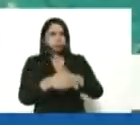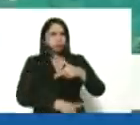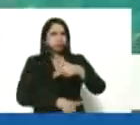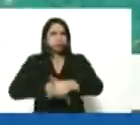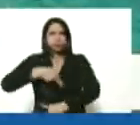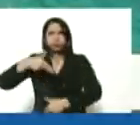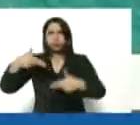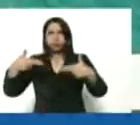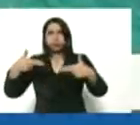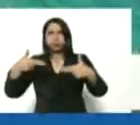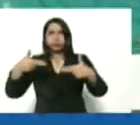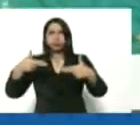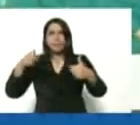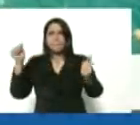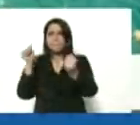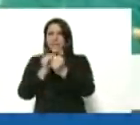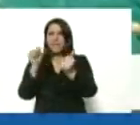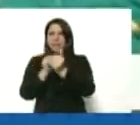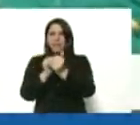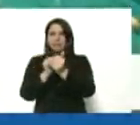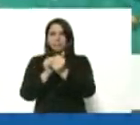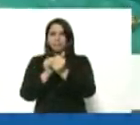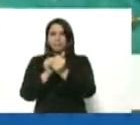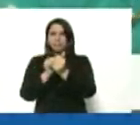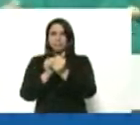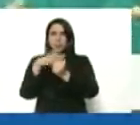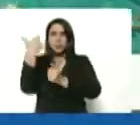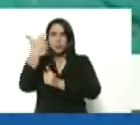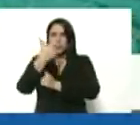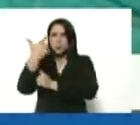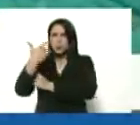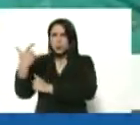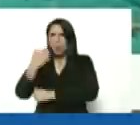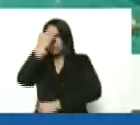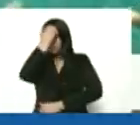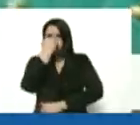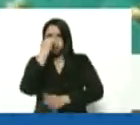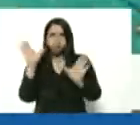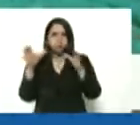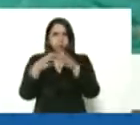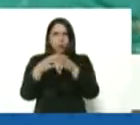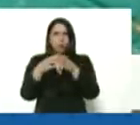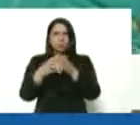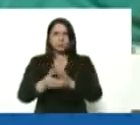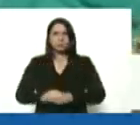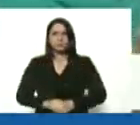pistolas y piedras a buscar a los terroristas.